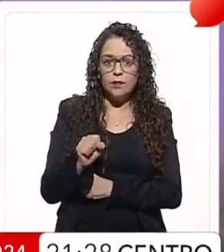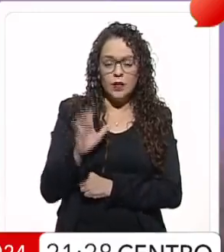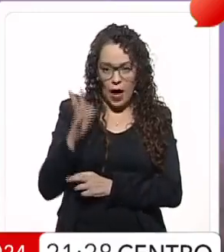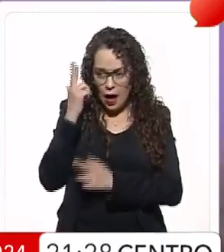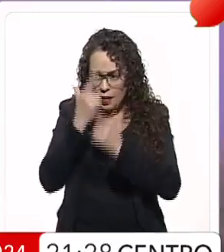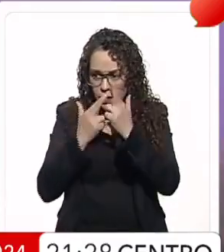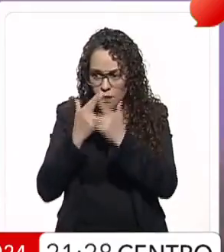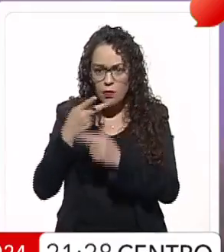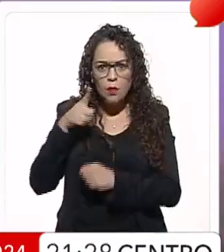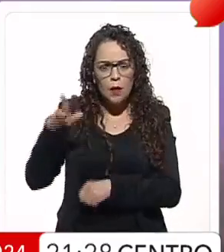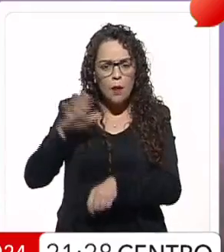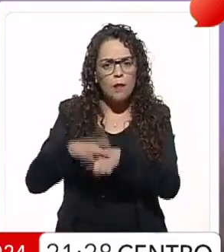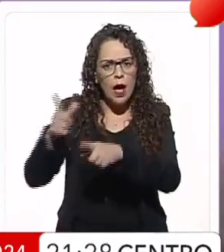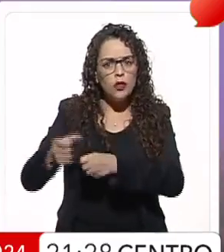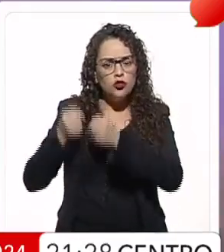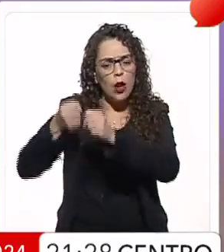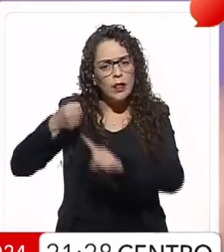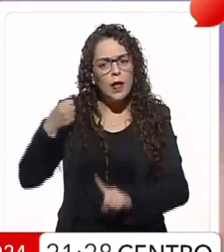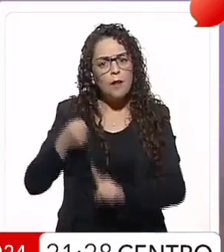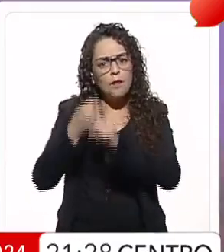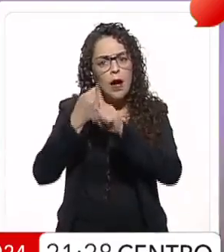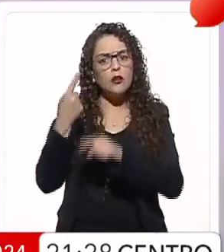que los principales medios de comunicación.